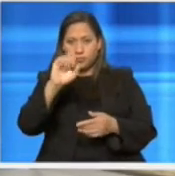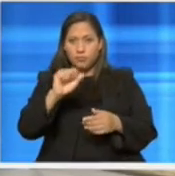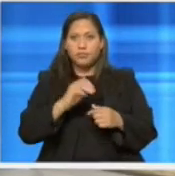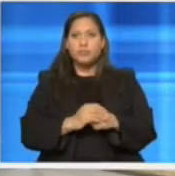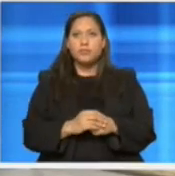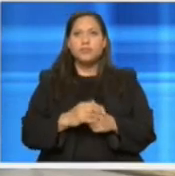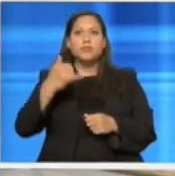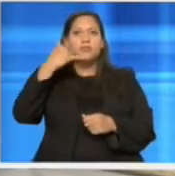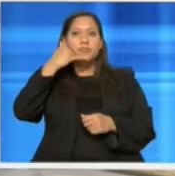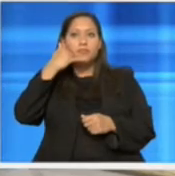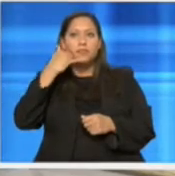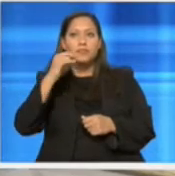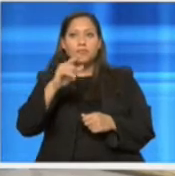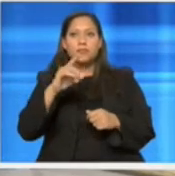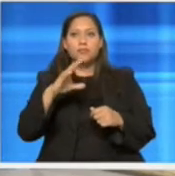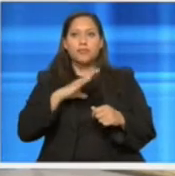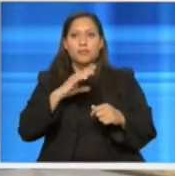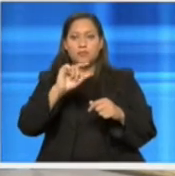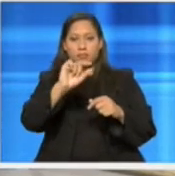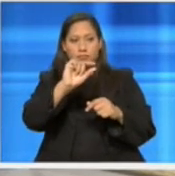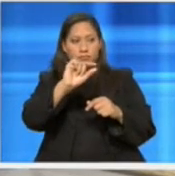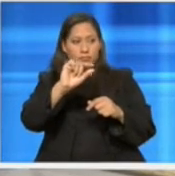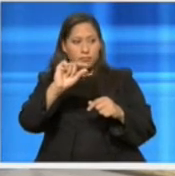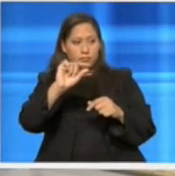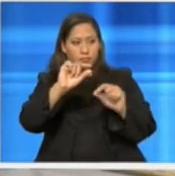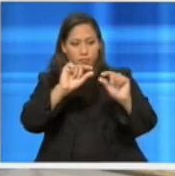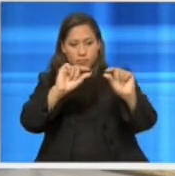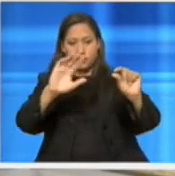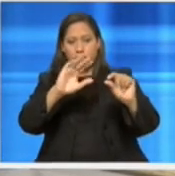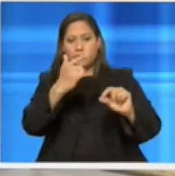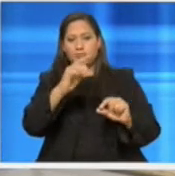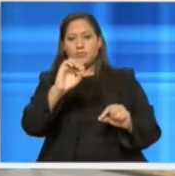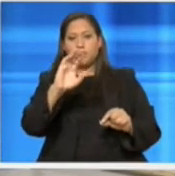@tuciudad_es y en los teléfonos que están apareciendo en pantalla del estudio